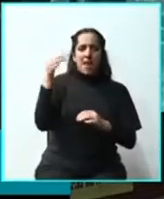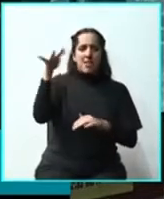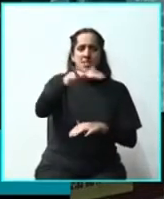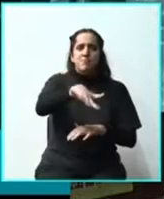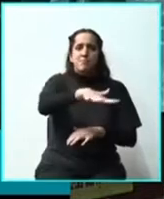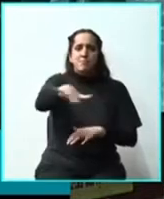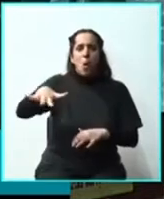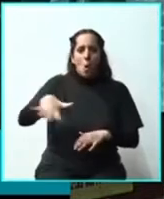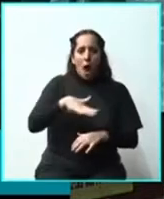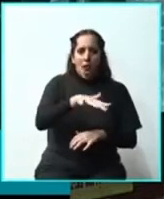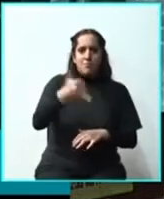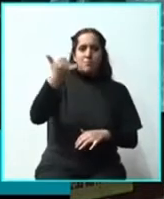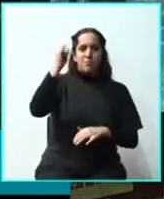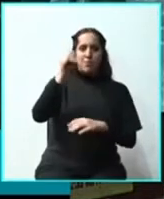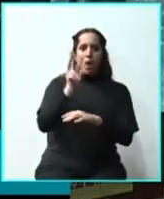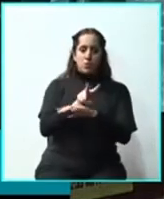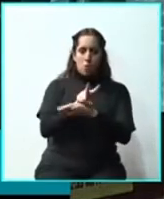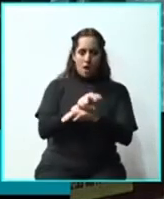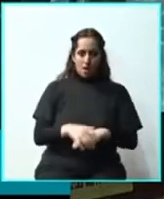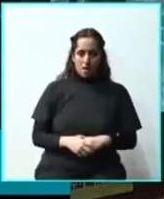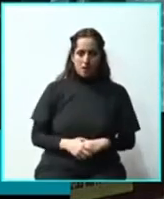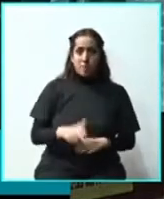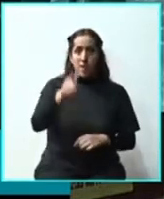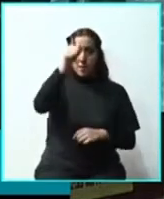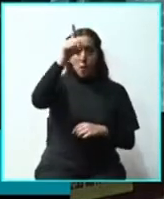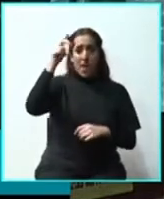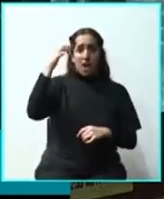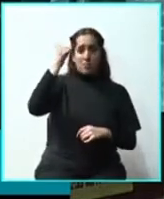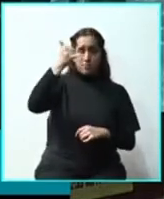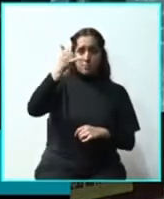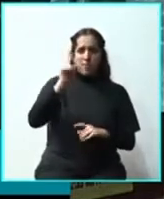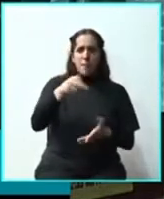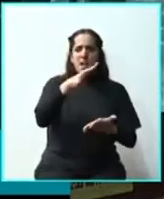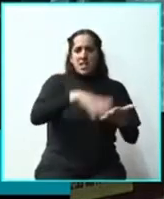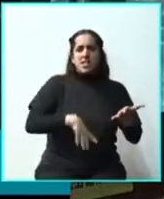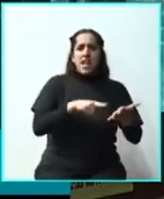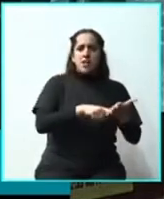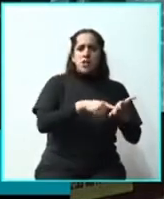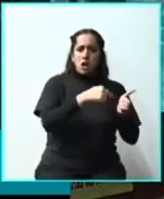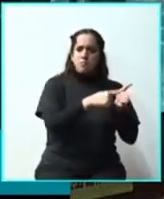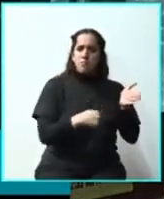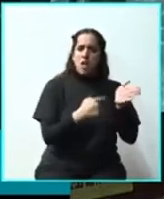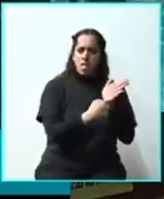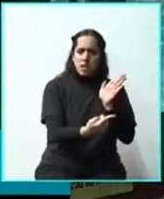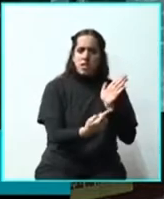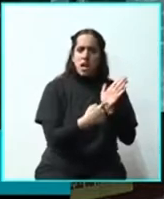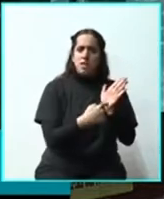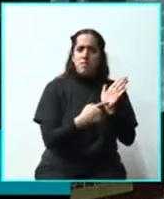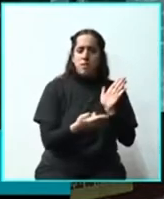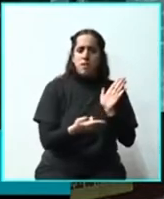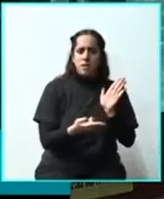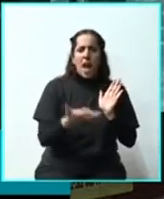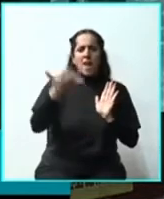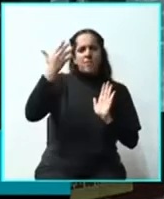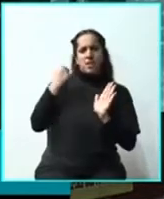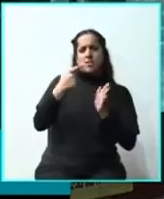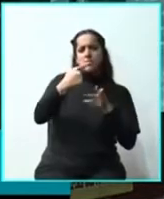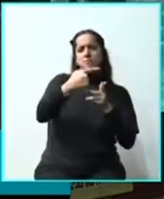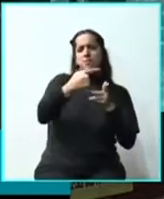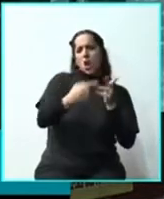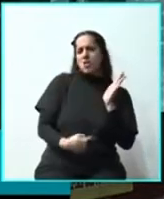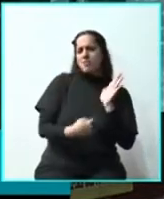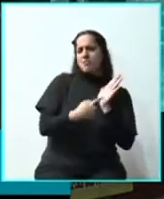cámaras de videovigilancia. Dice incluso el texto, aportando criterios que si bien eran considerados